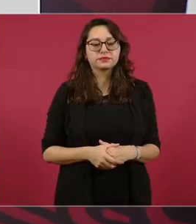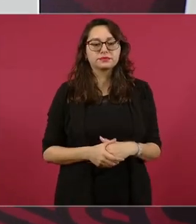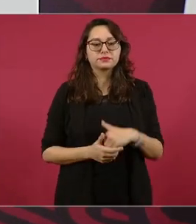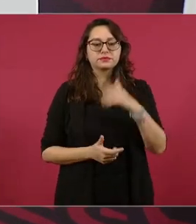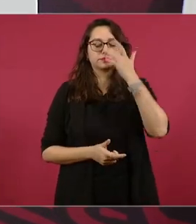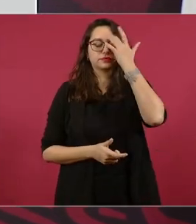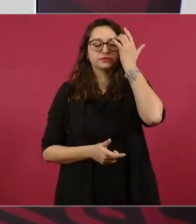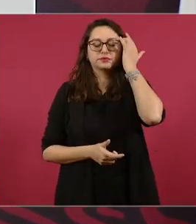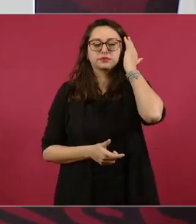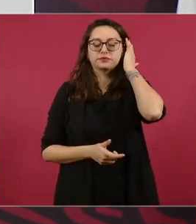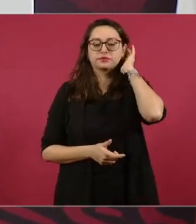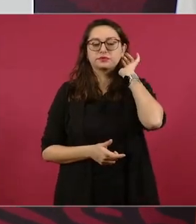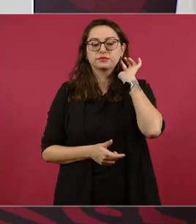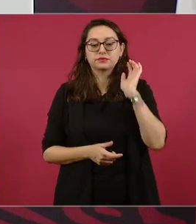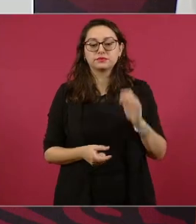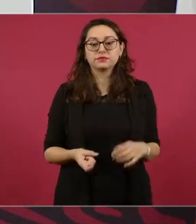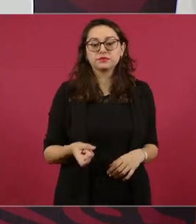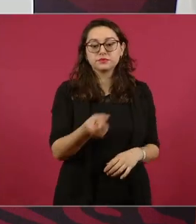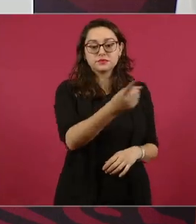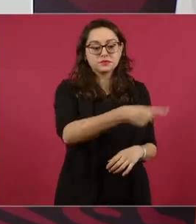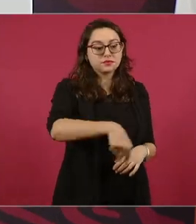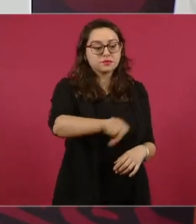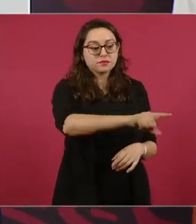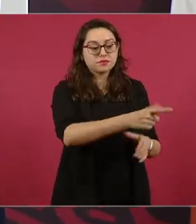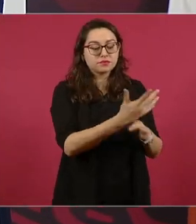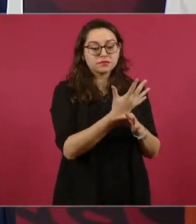y llegan a confesar